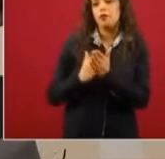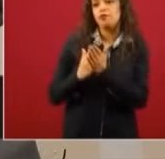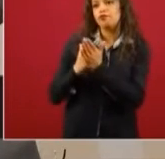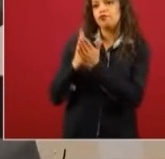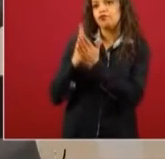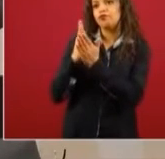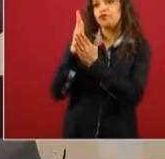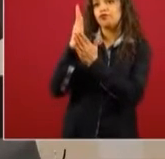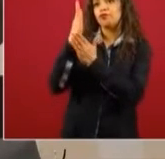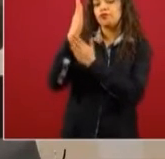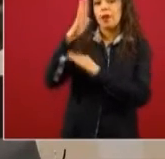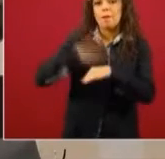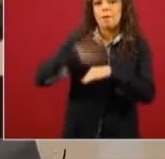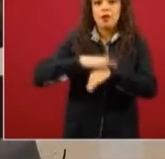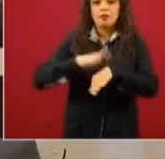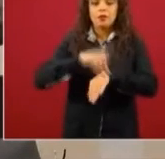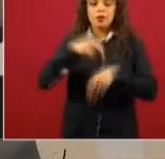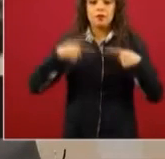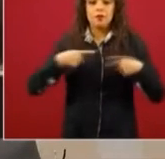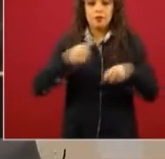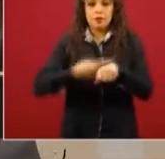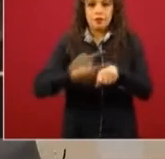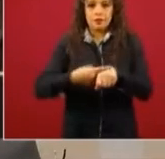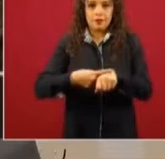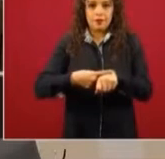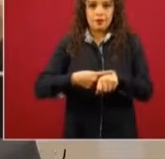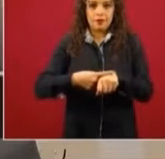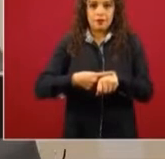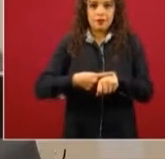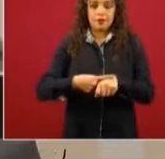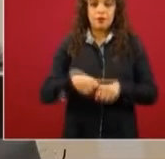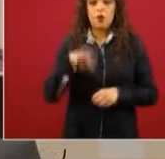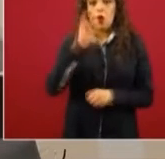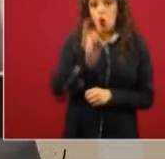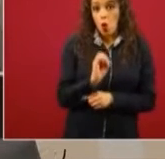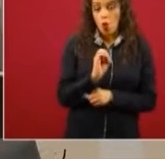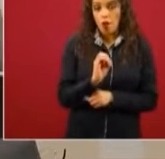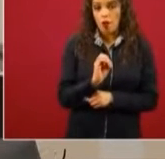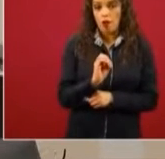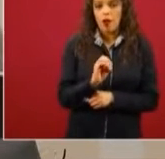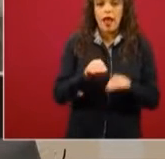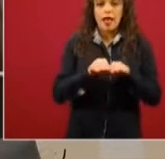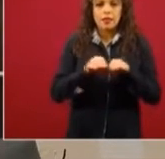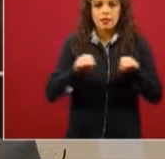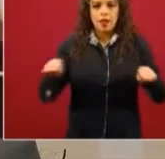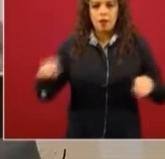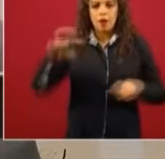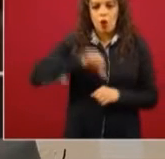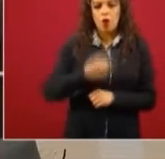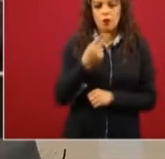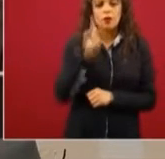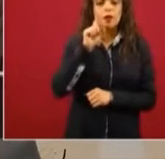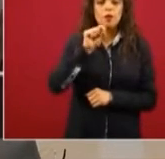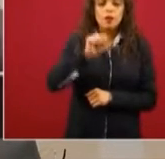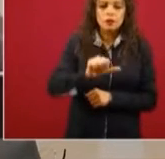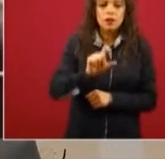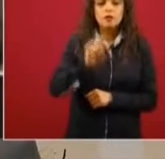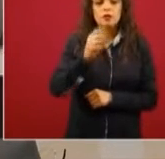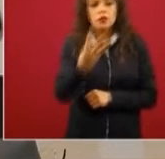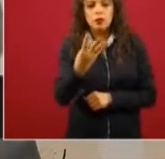muertes. Por otra parte, se sabe que las cifras de nuestras cifras oficiales no concuerdan con la